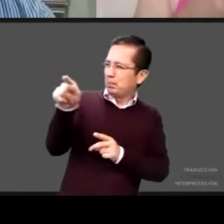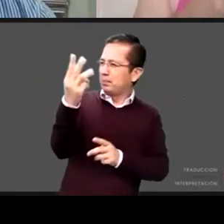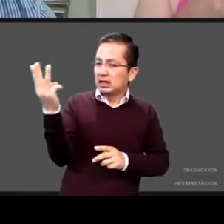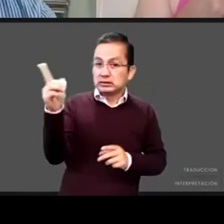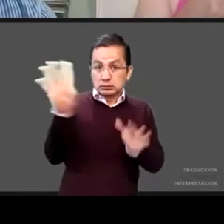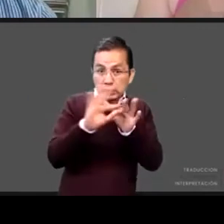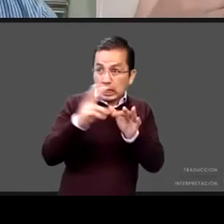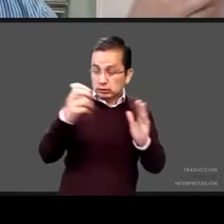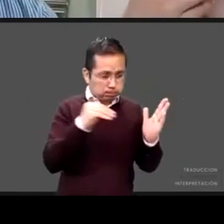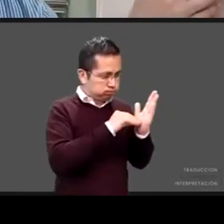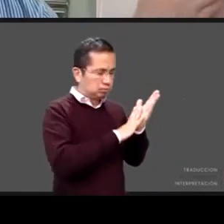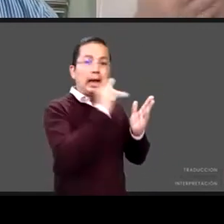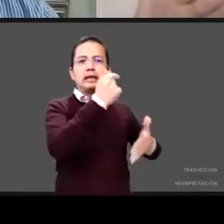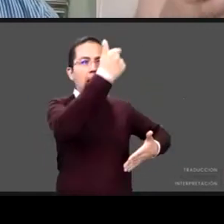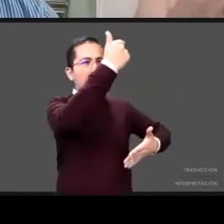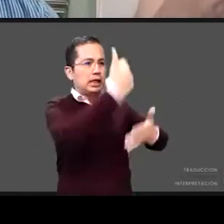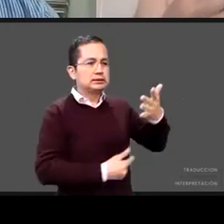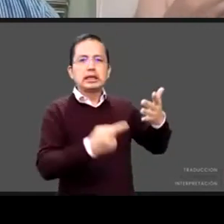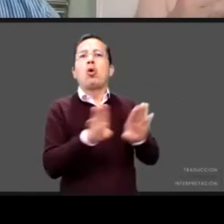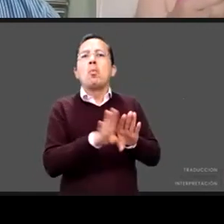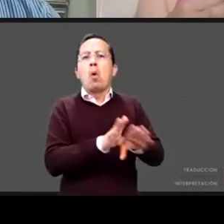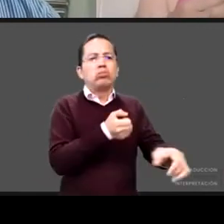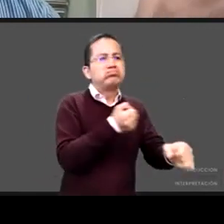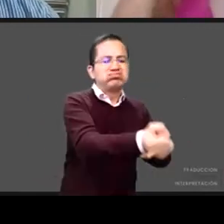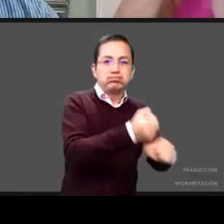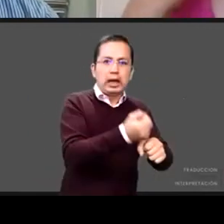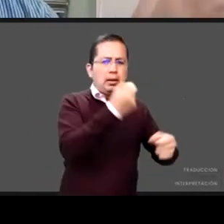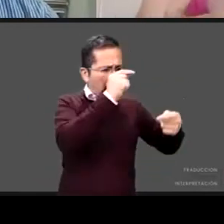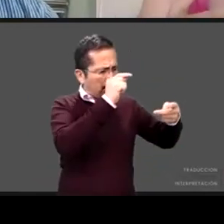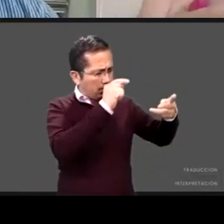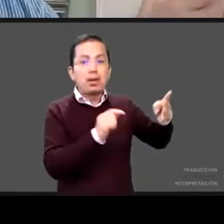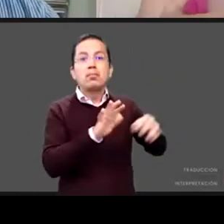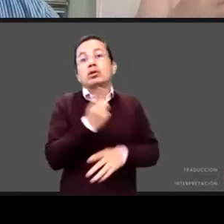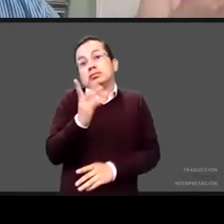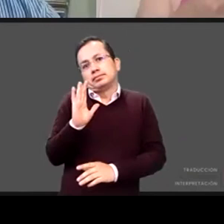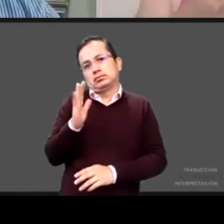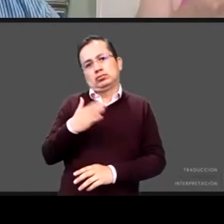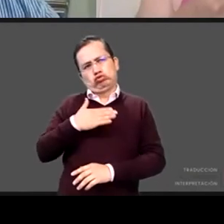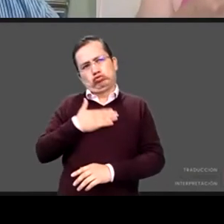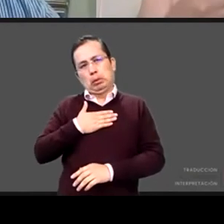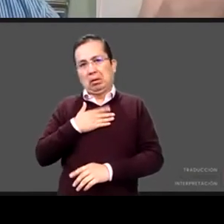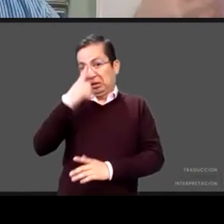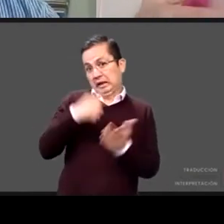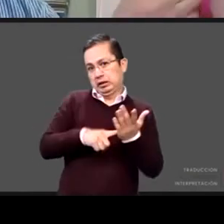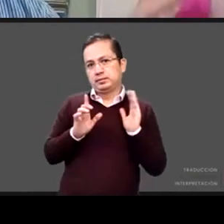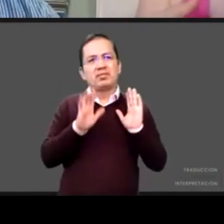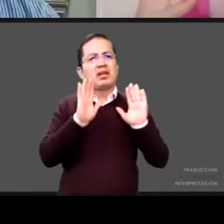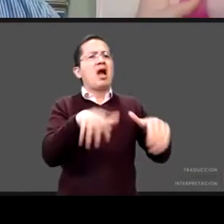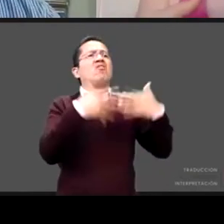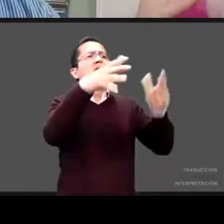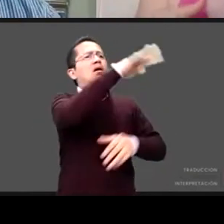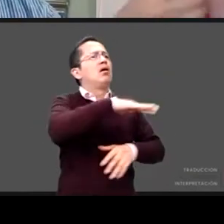definición del castigo corporal, porque me queda la sensación de que a veces la gente, precisamente por esta naturalización, no